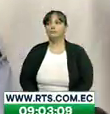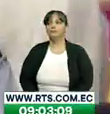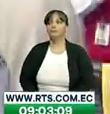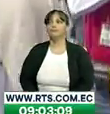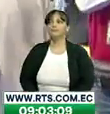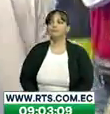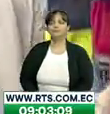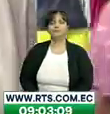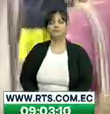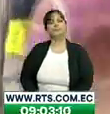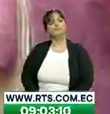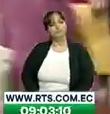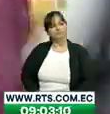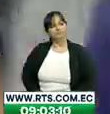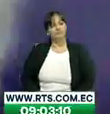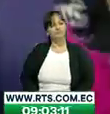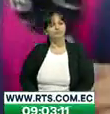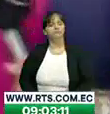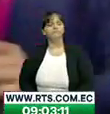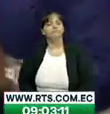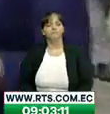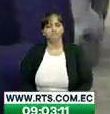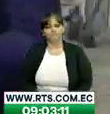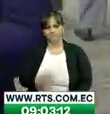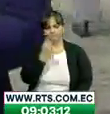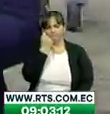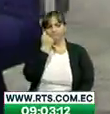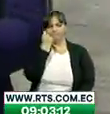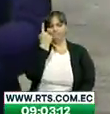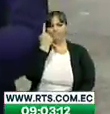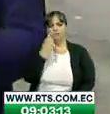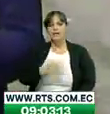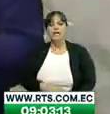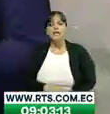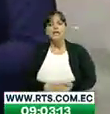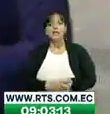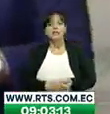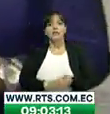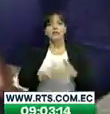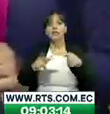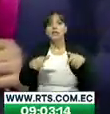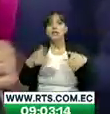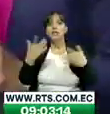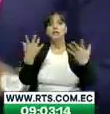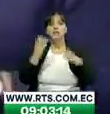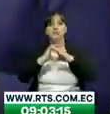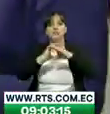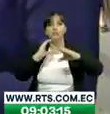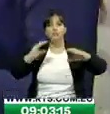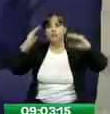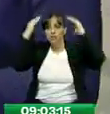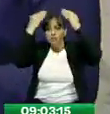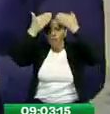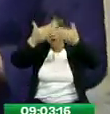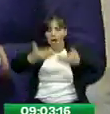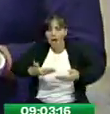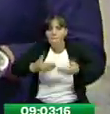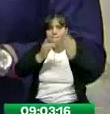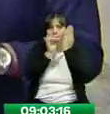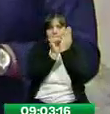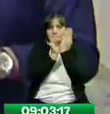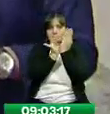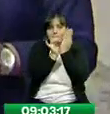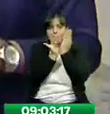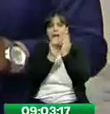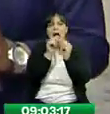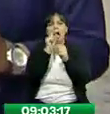si siempre es para que tengan clara la idea es que se eviten accidentes de tránsito y también por supuesto que